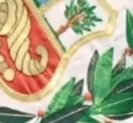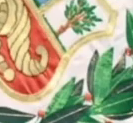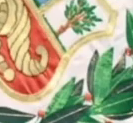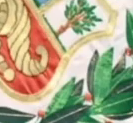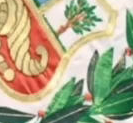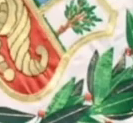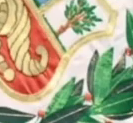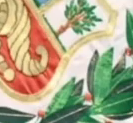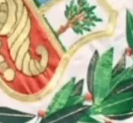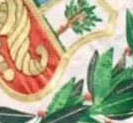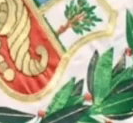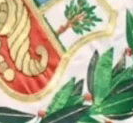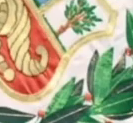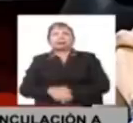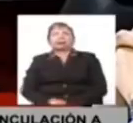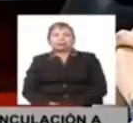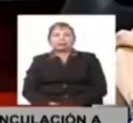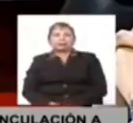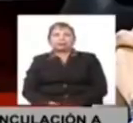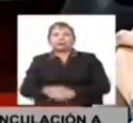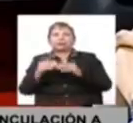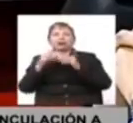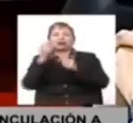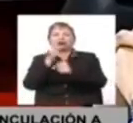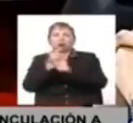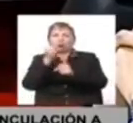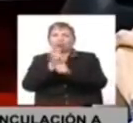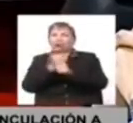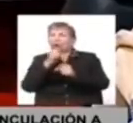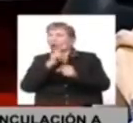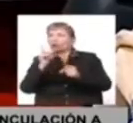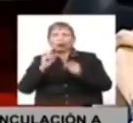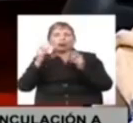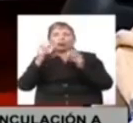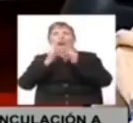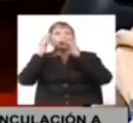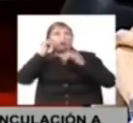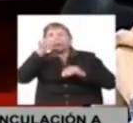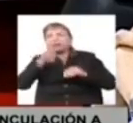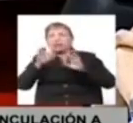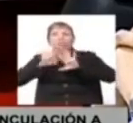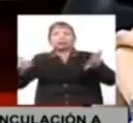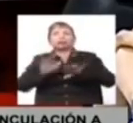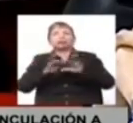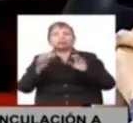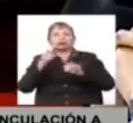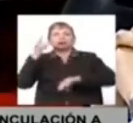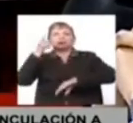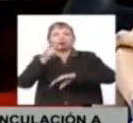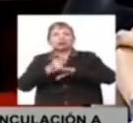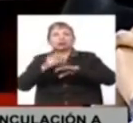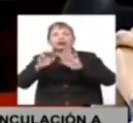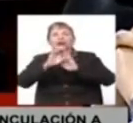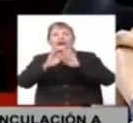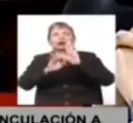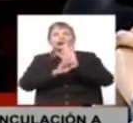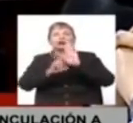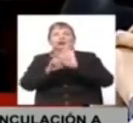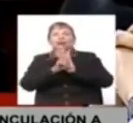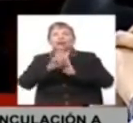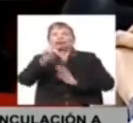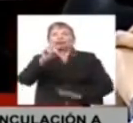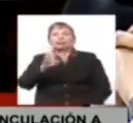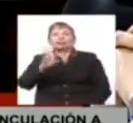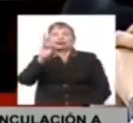un país que desarrolle y despegue en materia económica, debemos darle seguridad jurídica, debemos